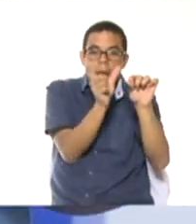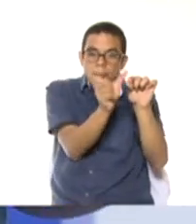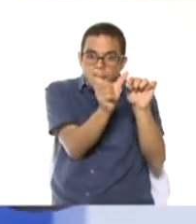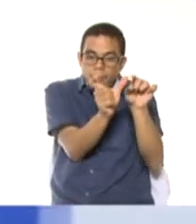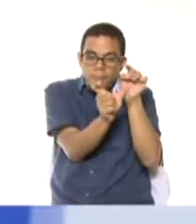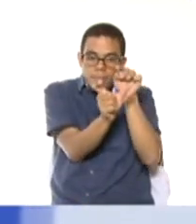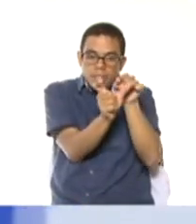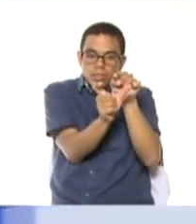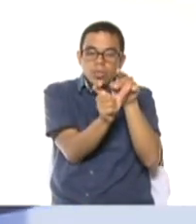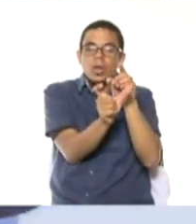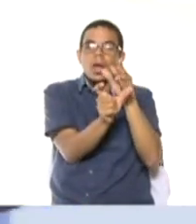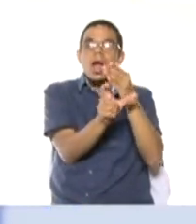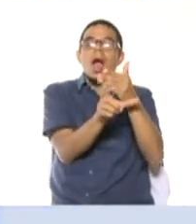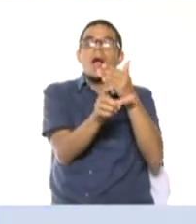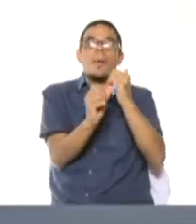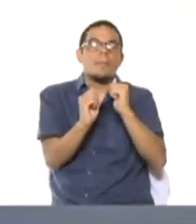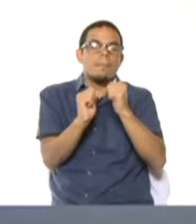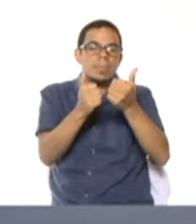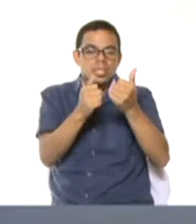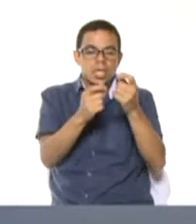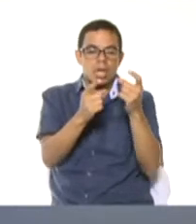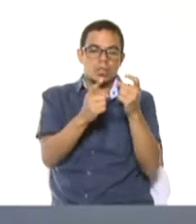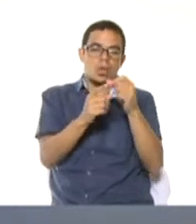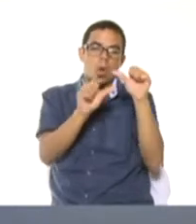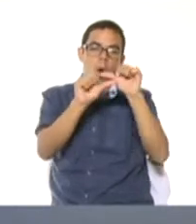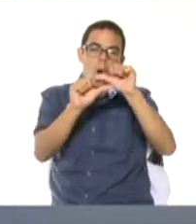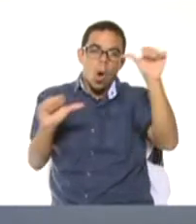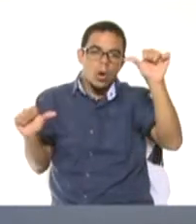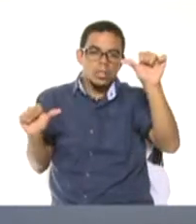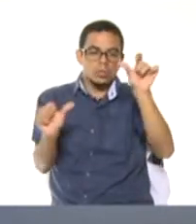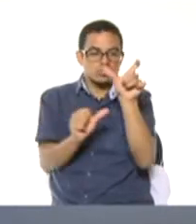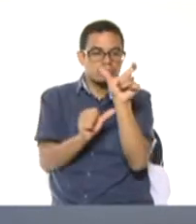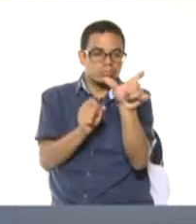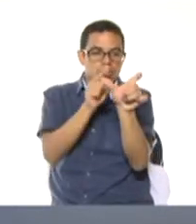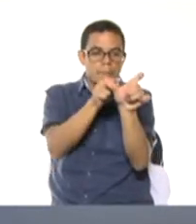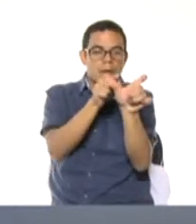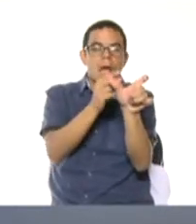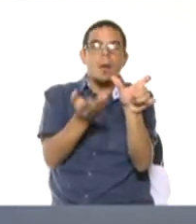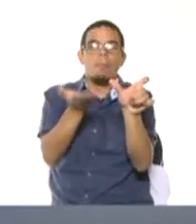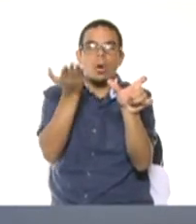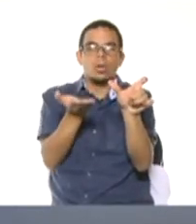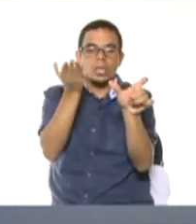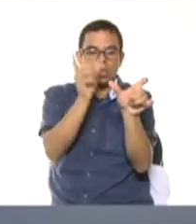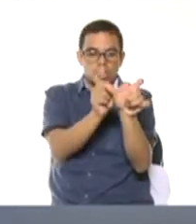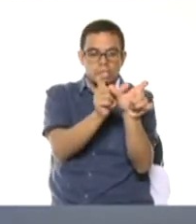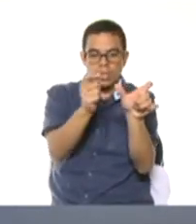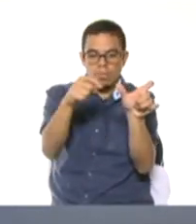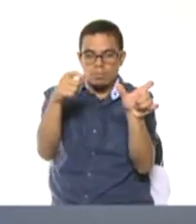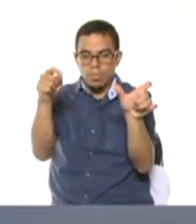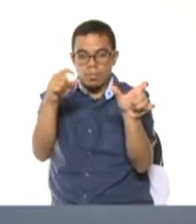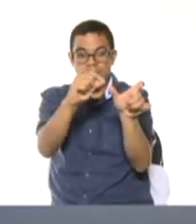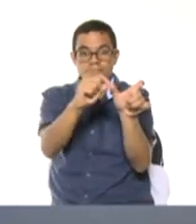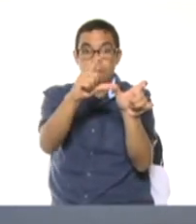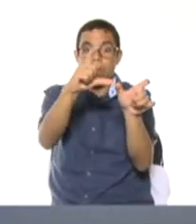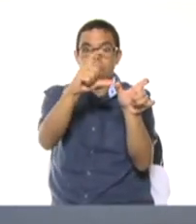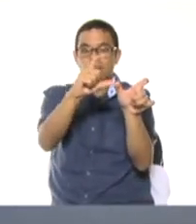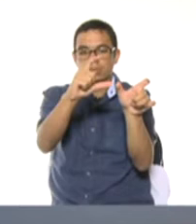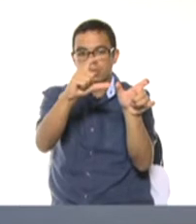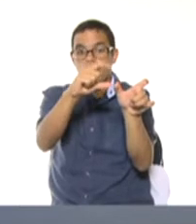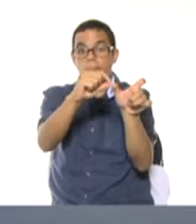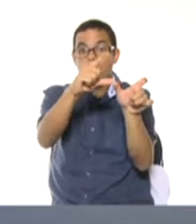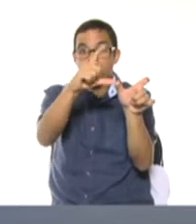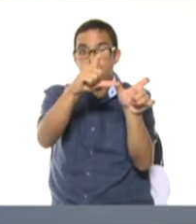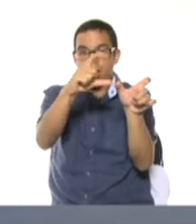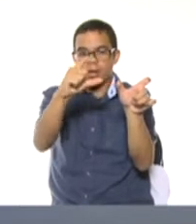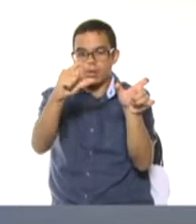cualquier párrafo. Sabemos que utilizamos la sangría y comenzamos con mayúscula. Muy bien, Sara.